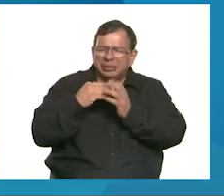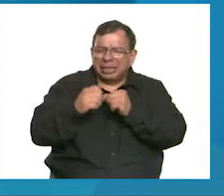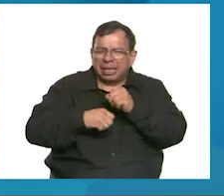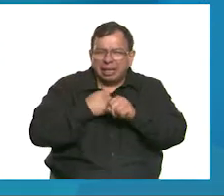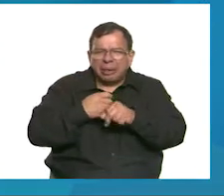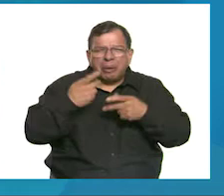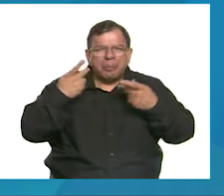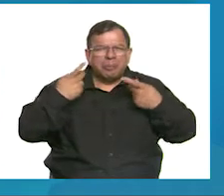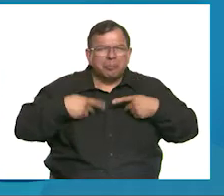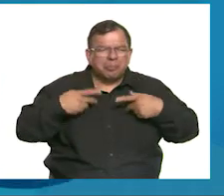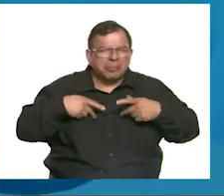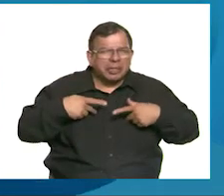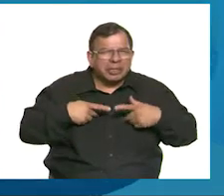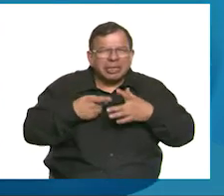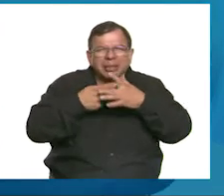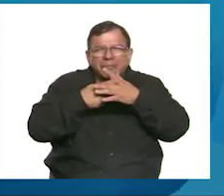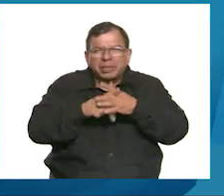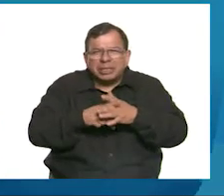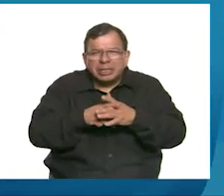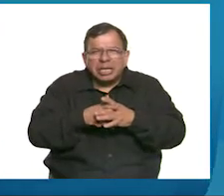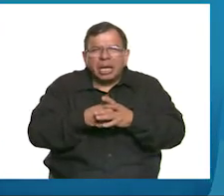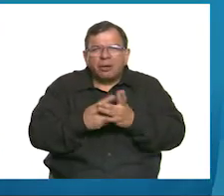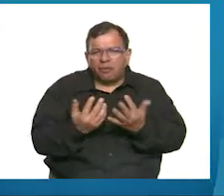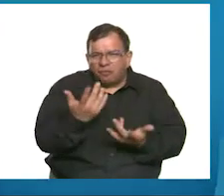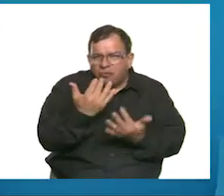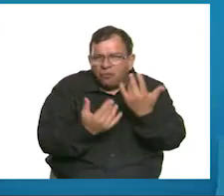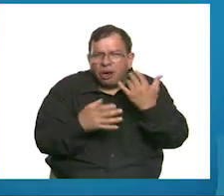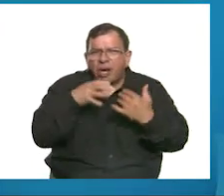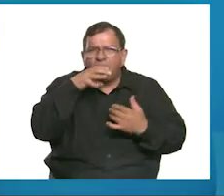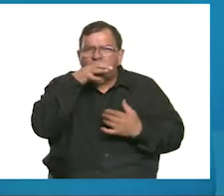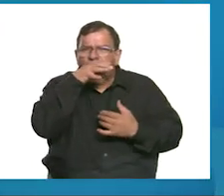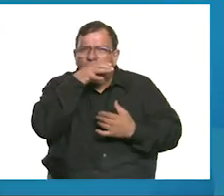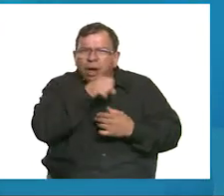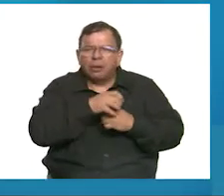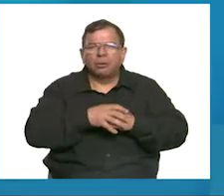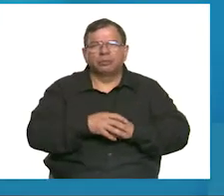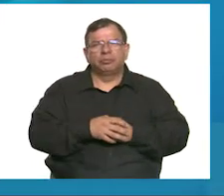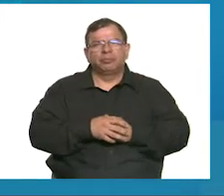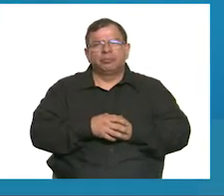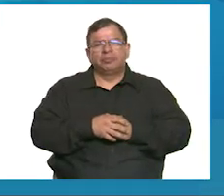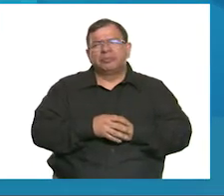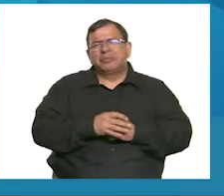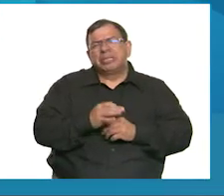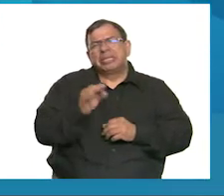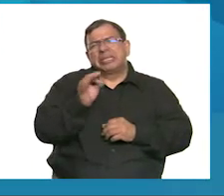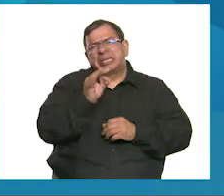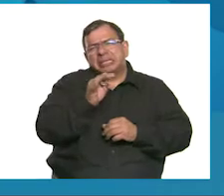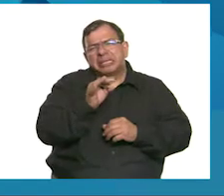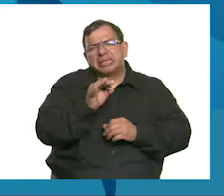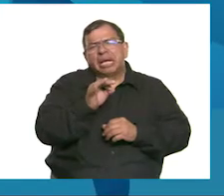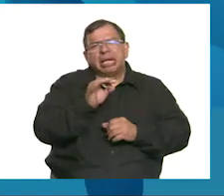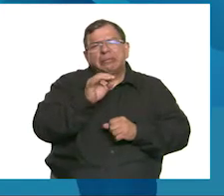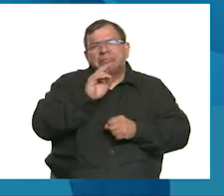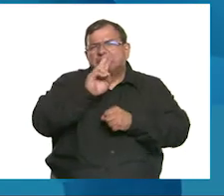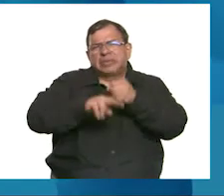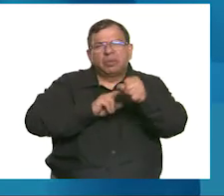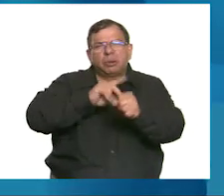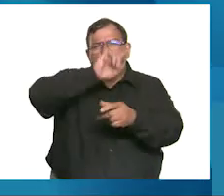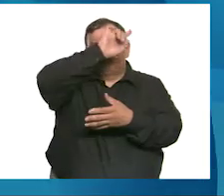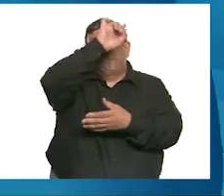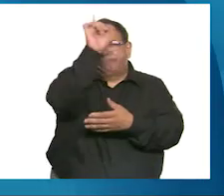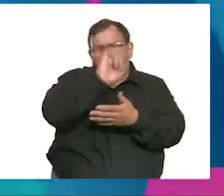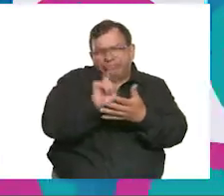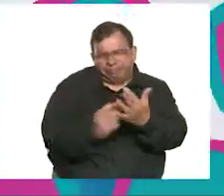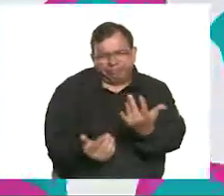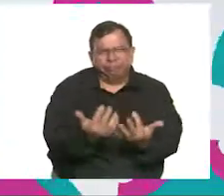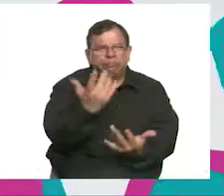comenzaron a utilizar el fuego y el calor. Es posible que entonces lo obtuvieran de los incendios naturales causados por